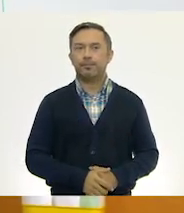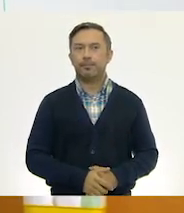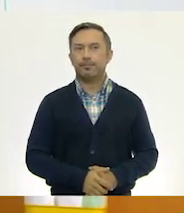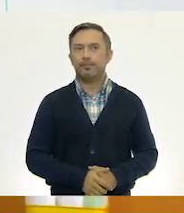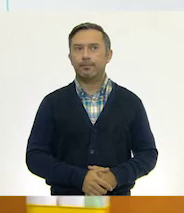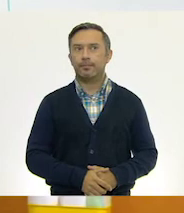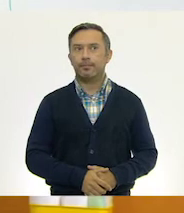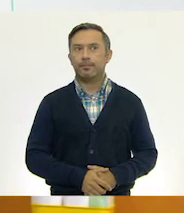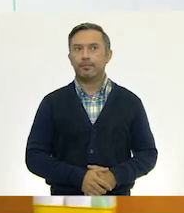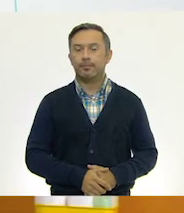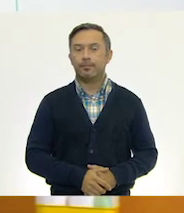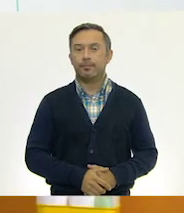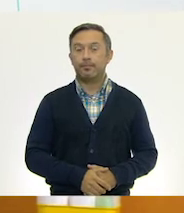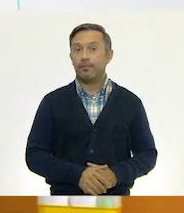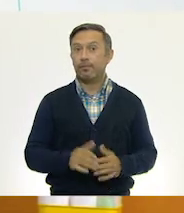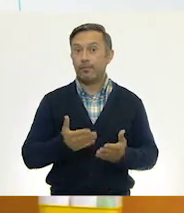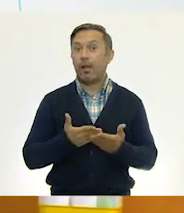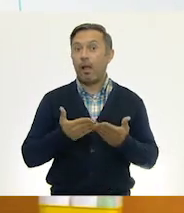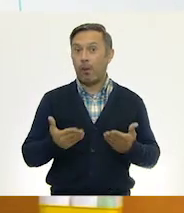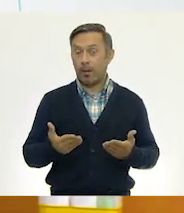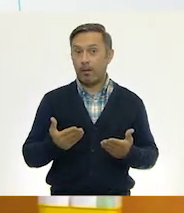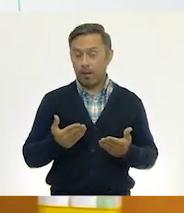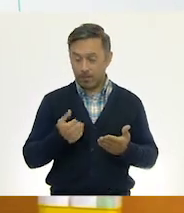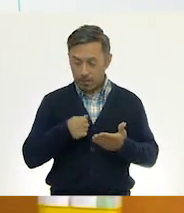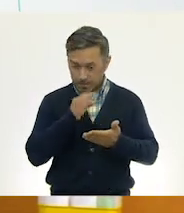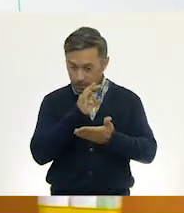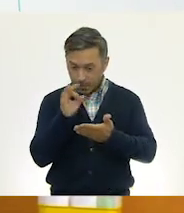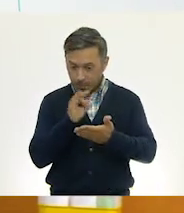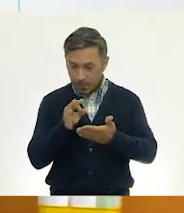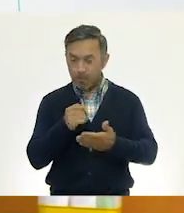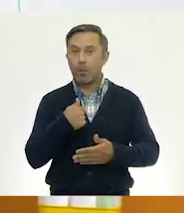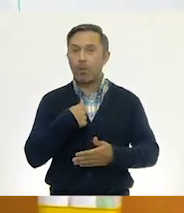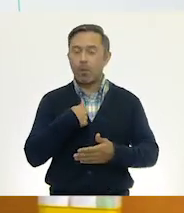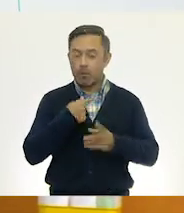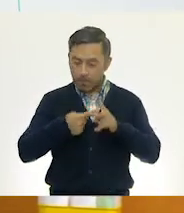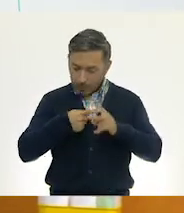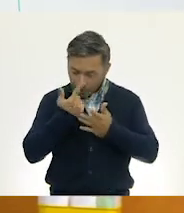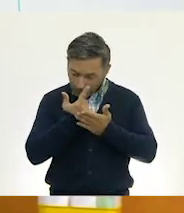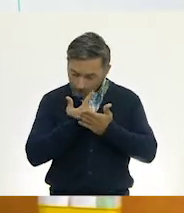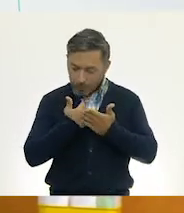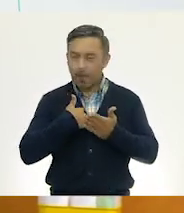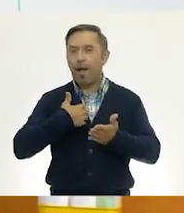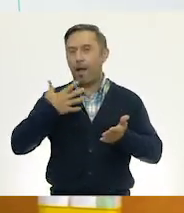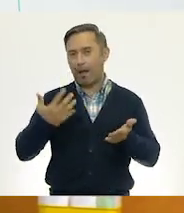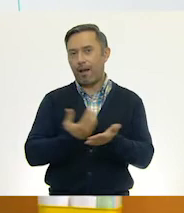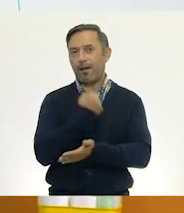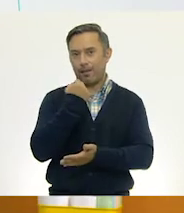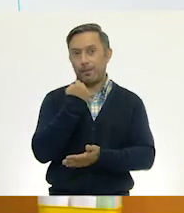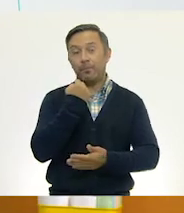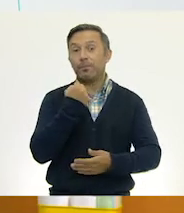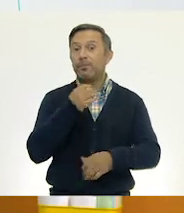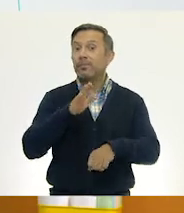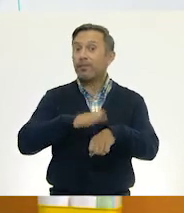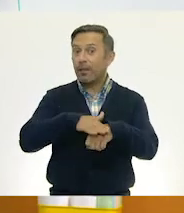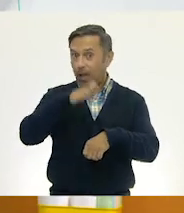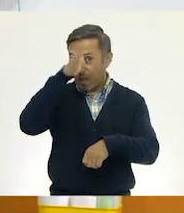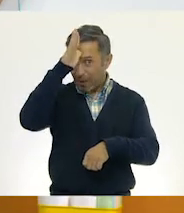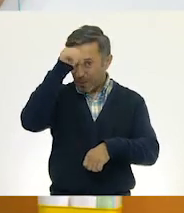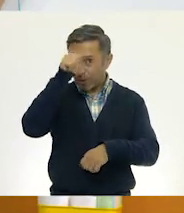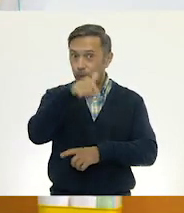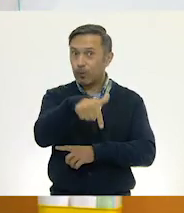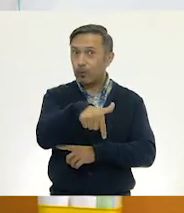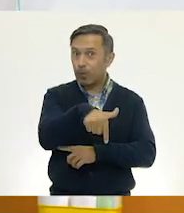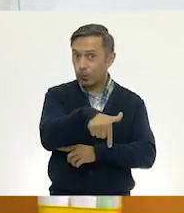En esta ocasión y en esta ronda creo que gané tú. Yo. Porque recuerden que el número 12 es